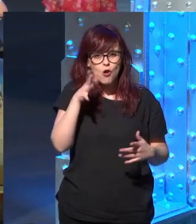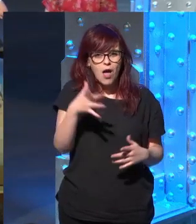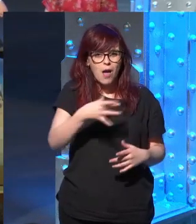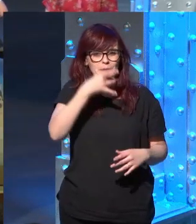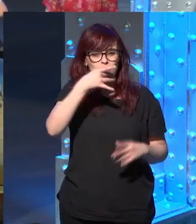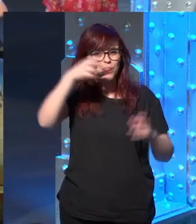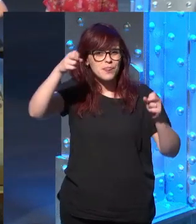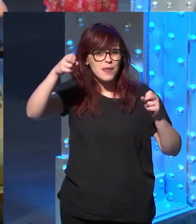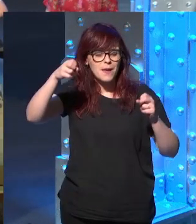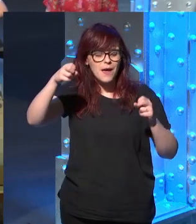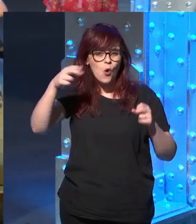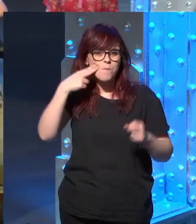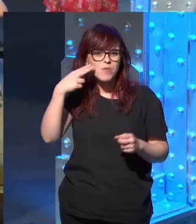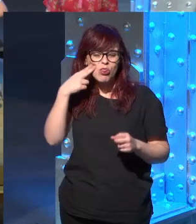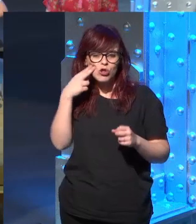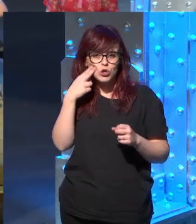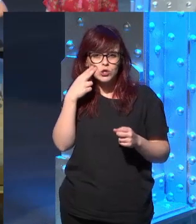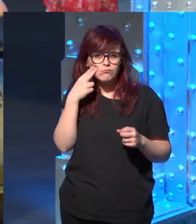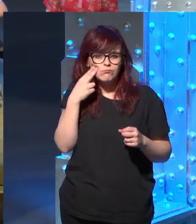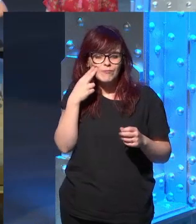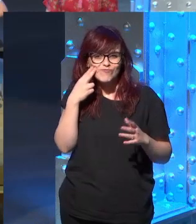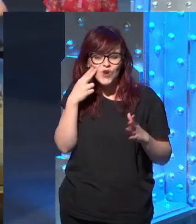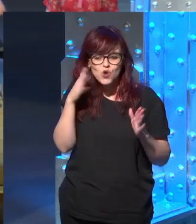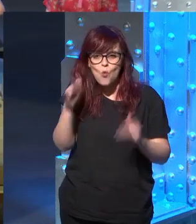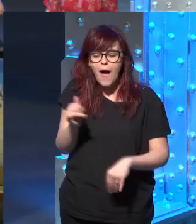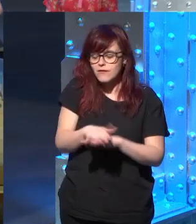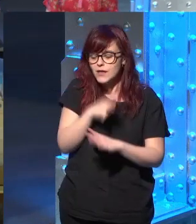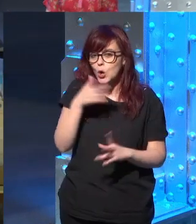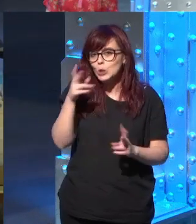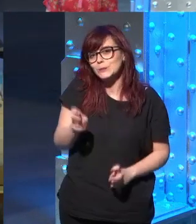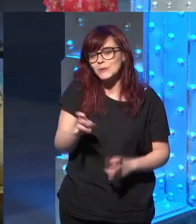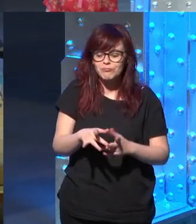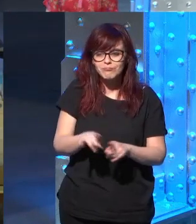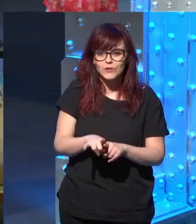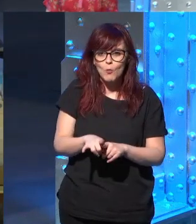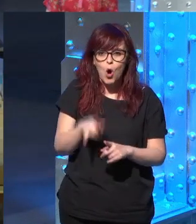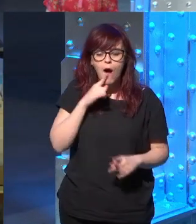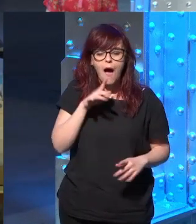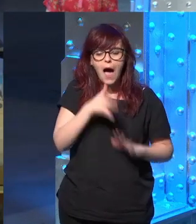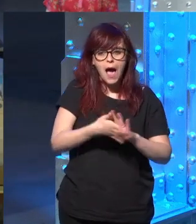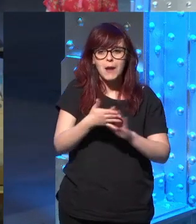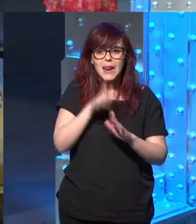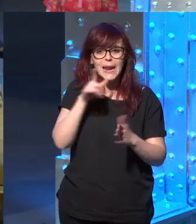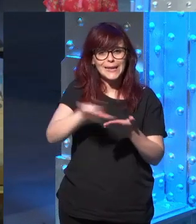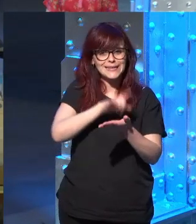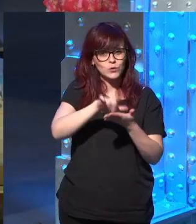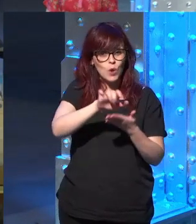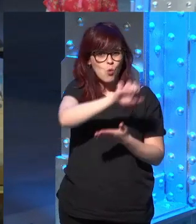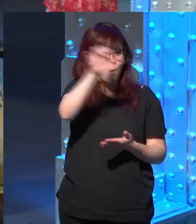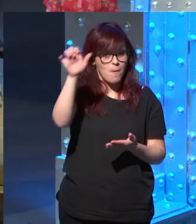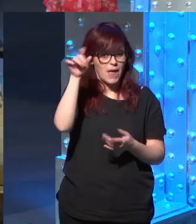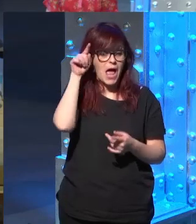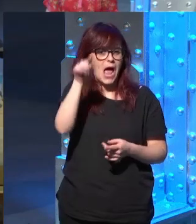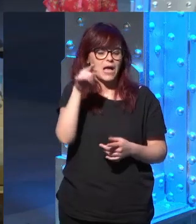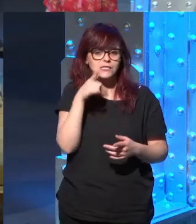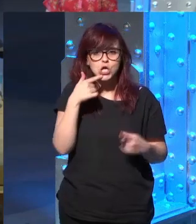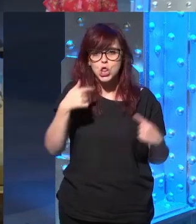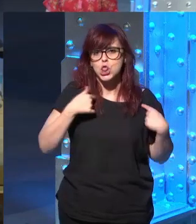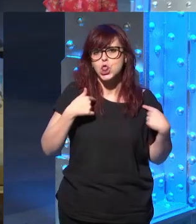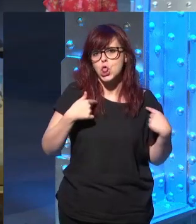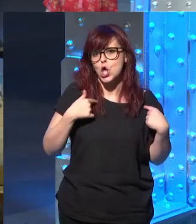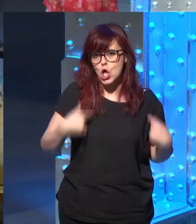mucho menos miedo a hablar del yo. Cada vez. Sí, a ver, la literatura europea es muy del yo,